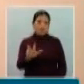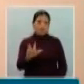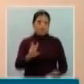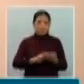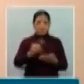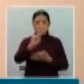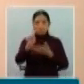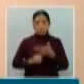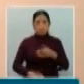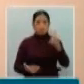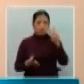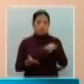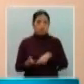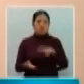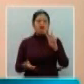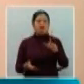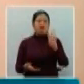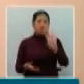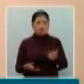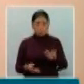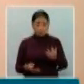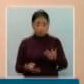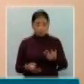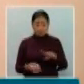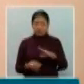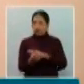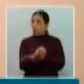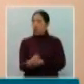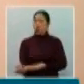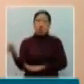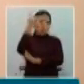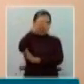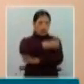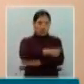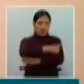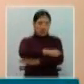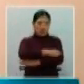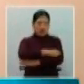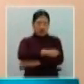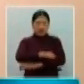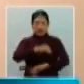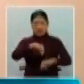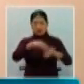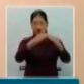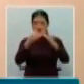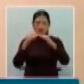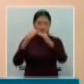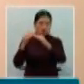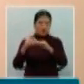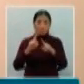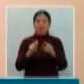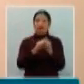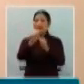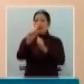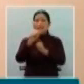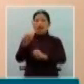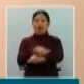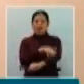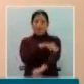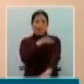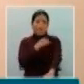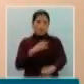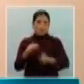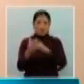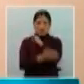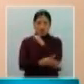del 2024. Se realizará en un día en áreas amanzanadas y hasta en 3 días en áreas dispersas.